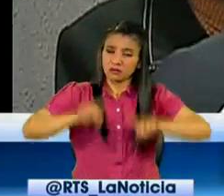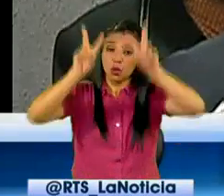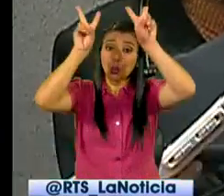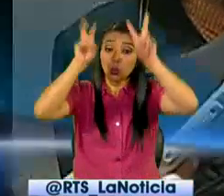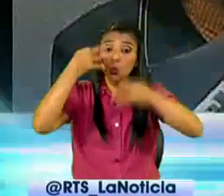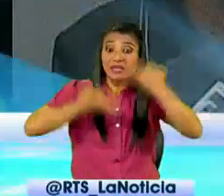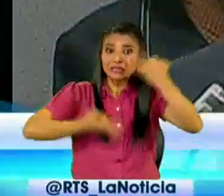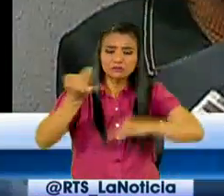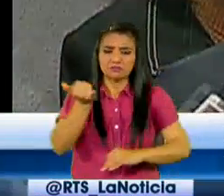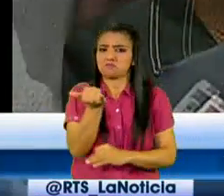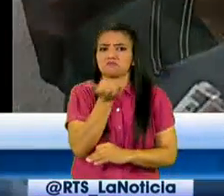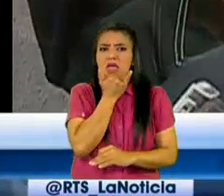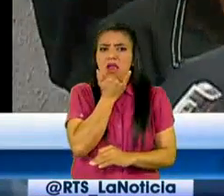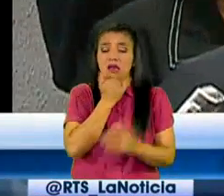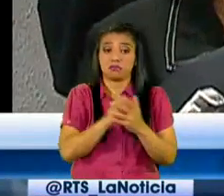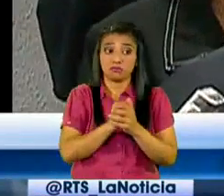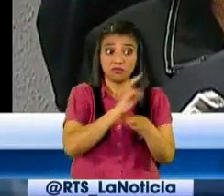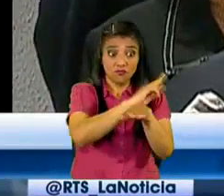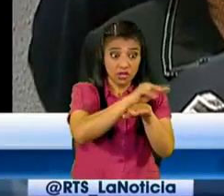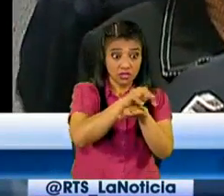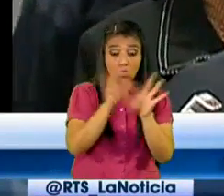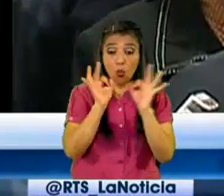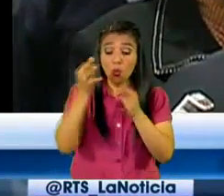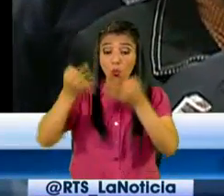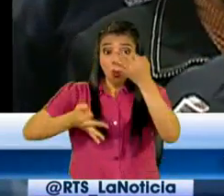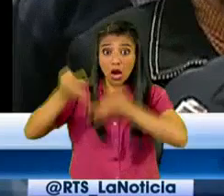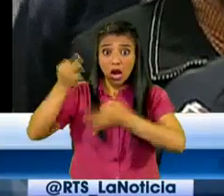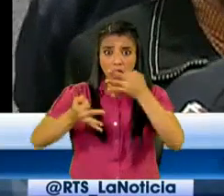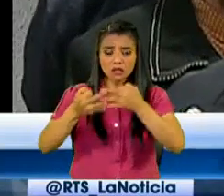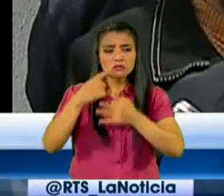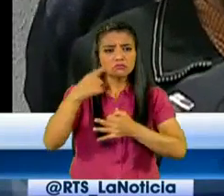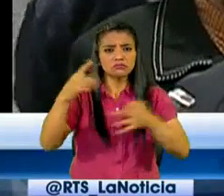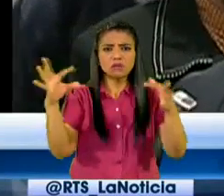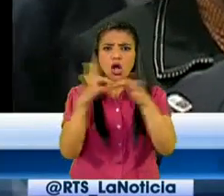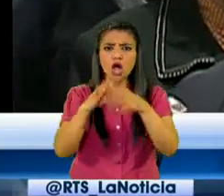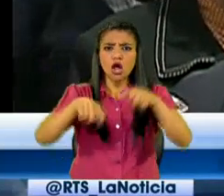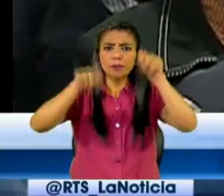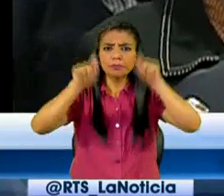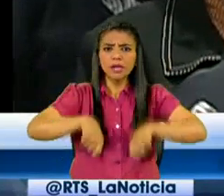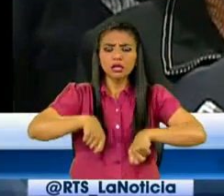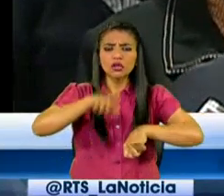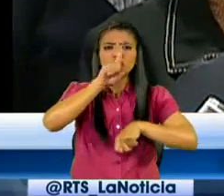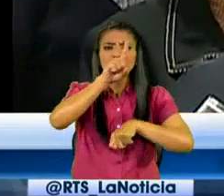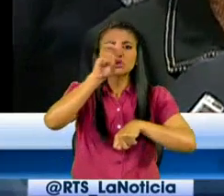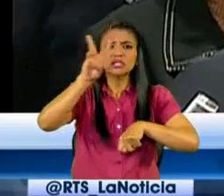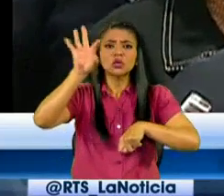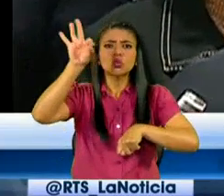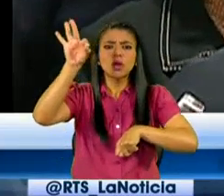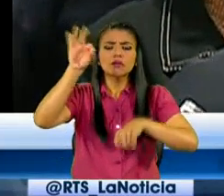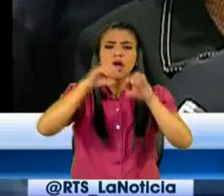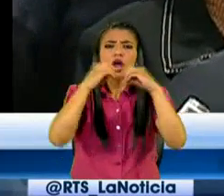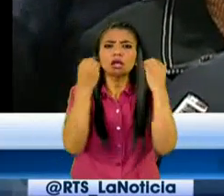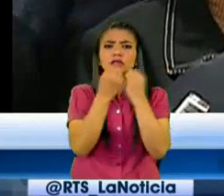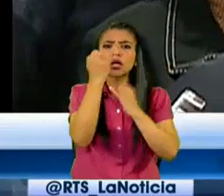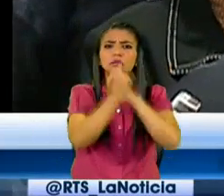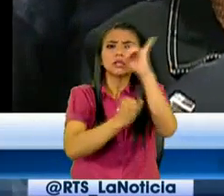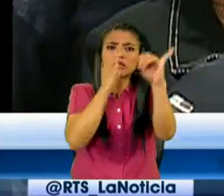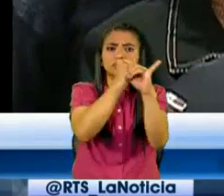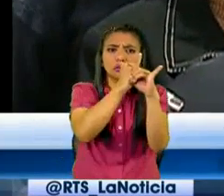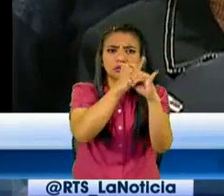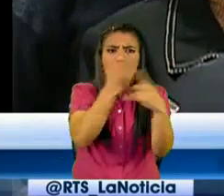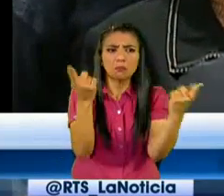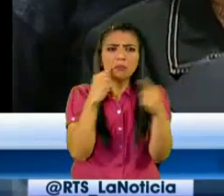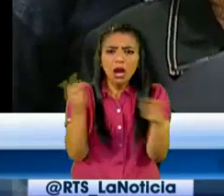fiscal ni la jueza han invocado el convenio 169 de la OIT, incluso para un